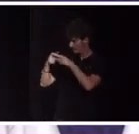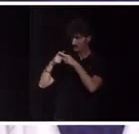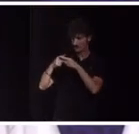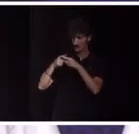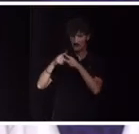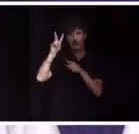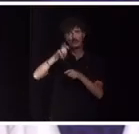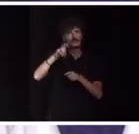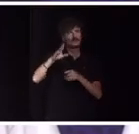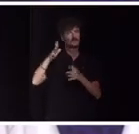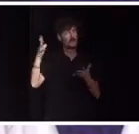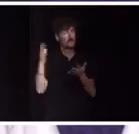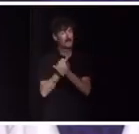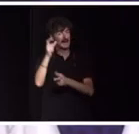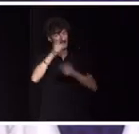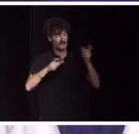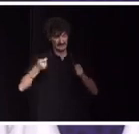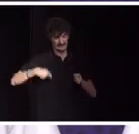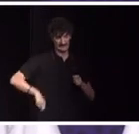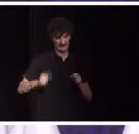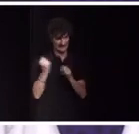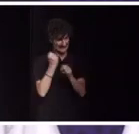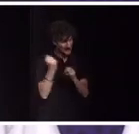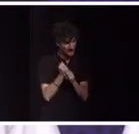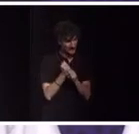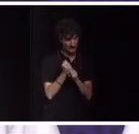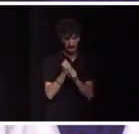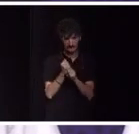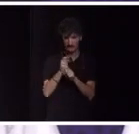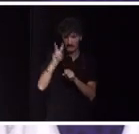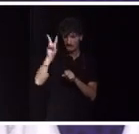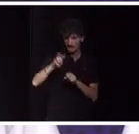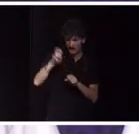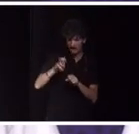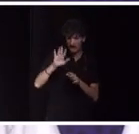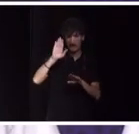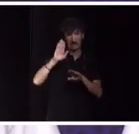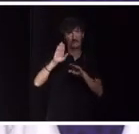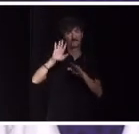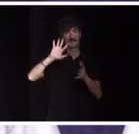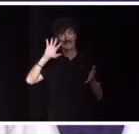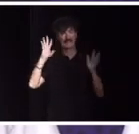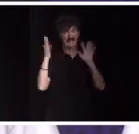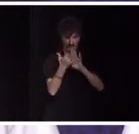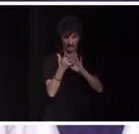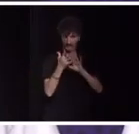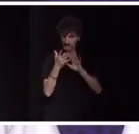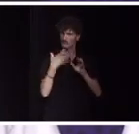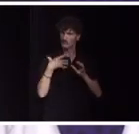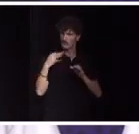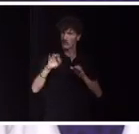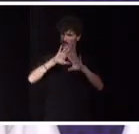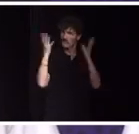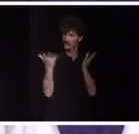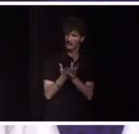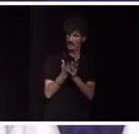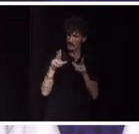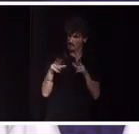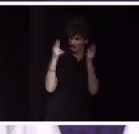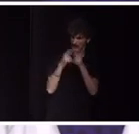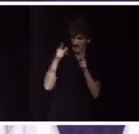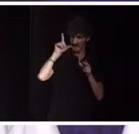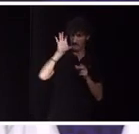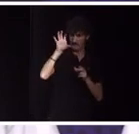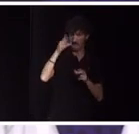las clases populares y para la clase trabajadora. Es una organización útil para cambiar el mundo, es una organización útil para cambiar la sociedad de nuestro